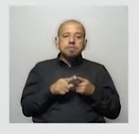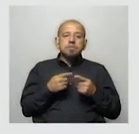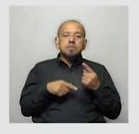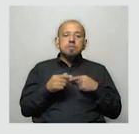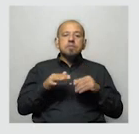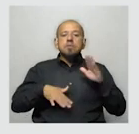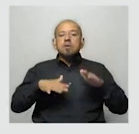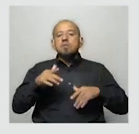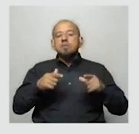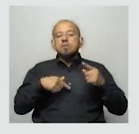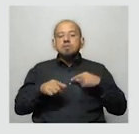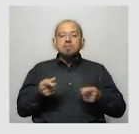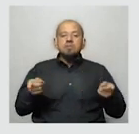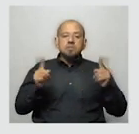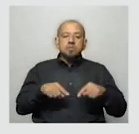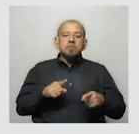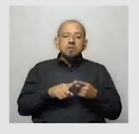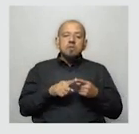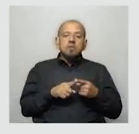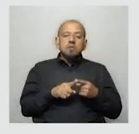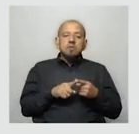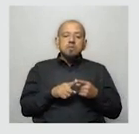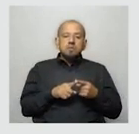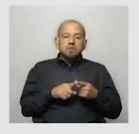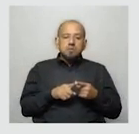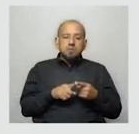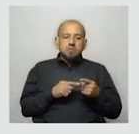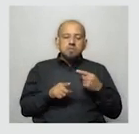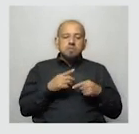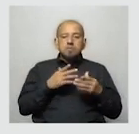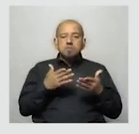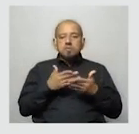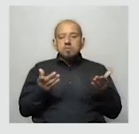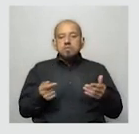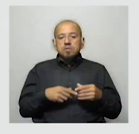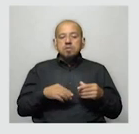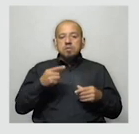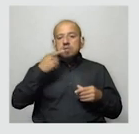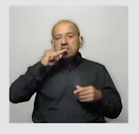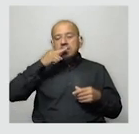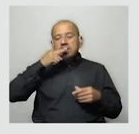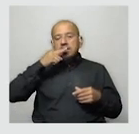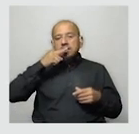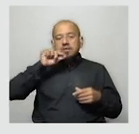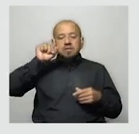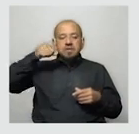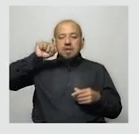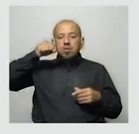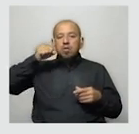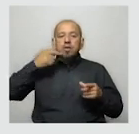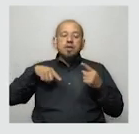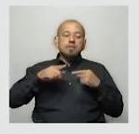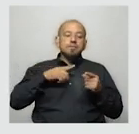veces como que volvemos a cometer los mismos errores. A veces vemos la zanahoria afuera y tiene que ir adentro, tapada, cosas así. Me parece que esos tips están